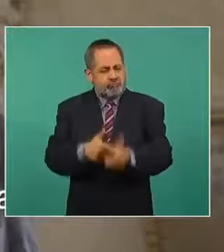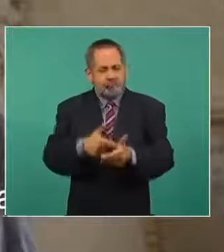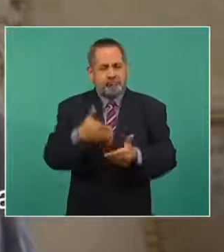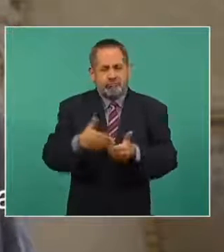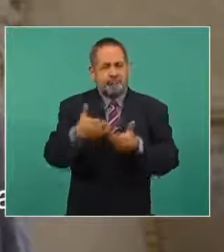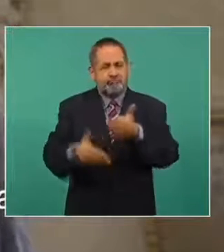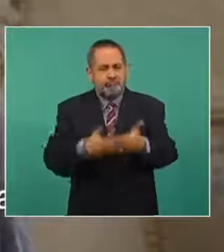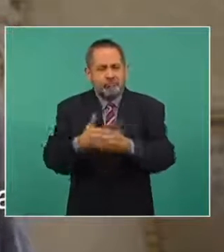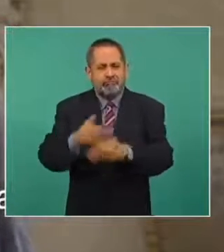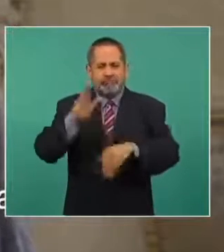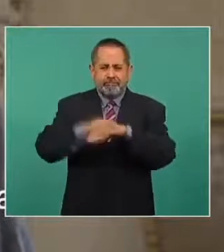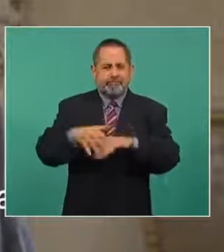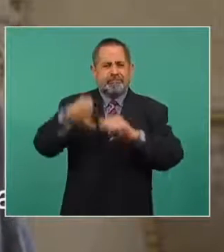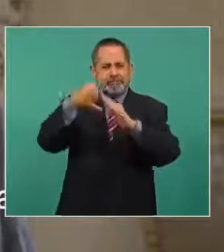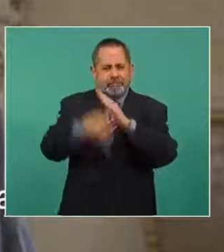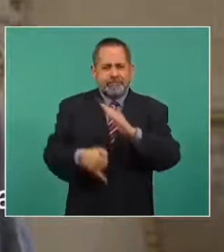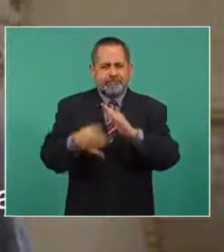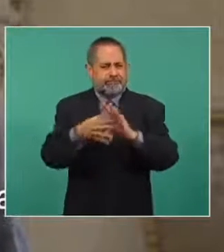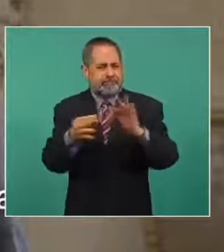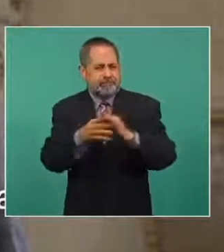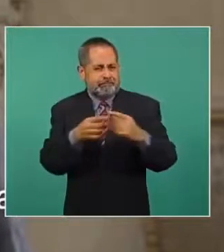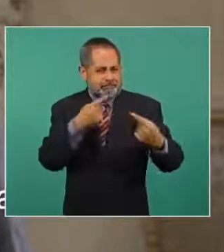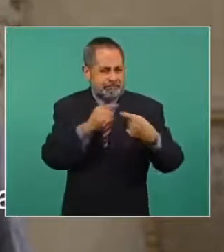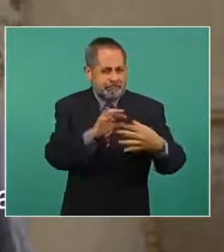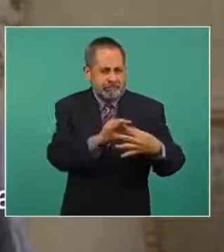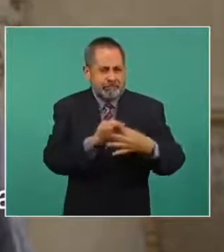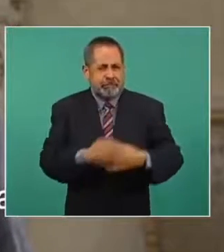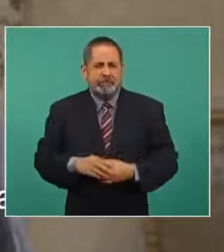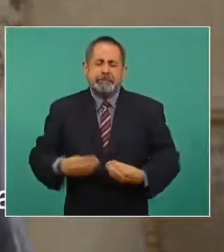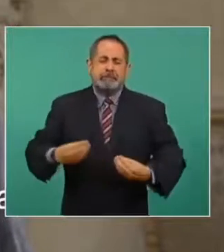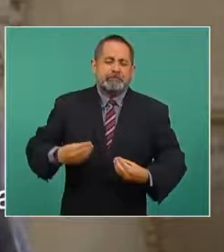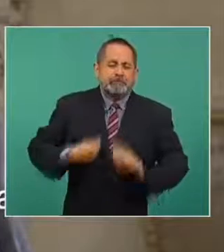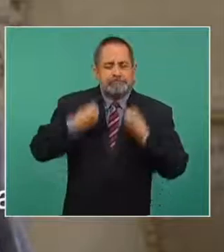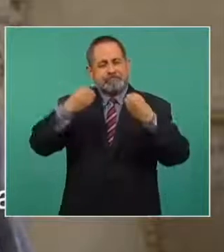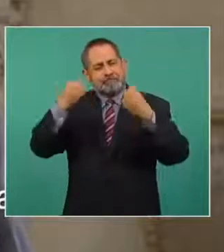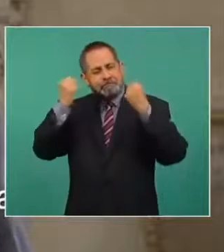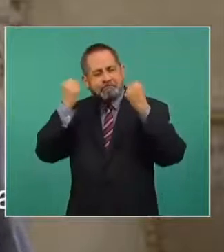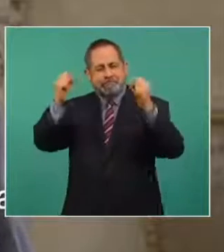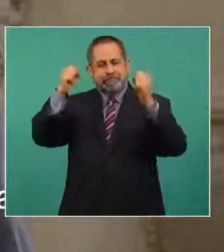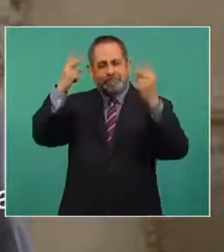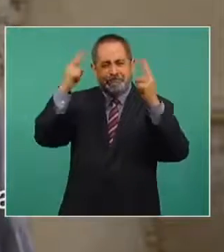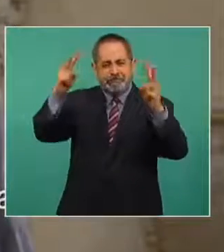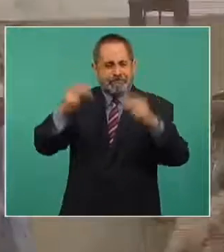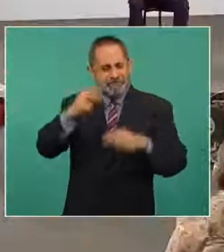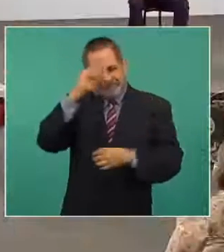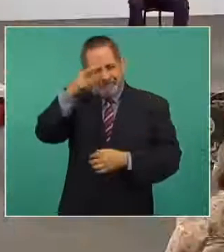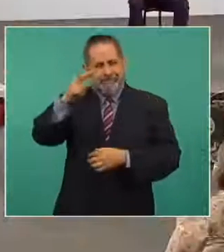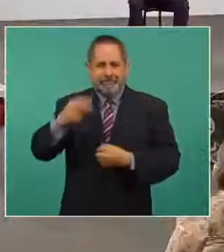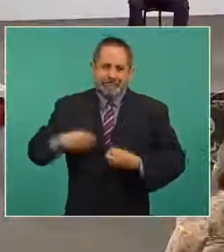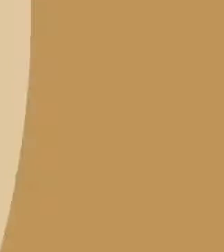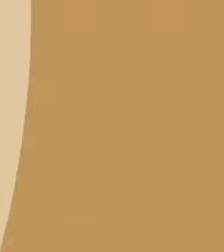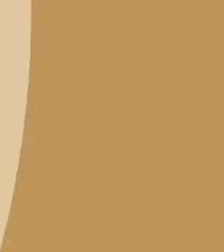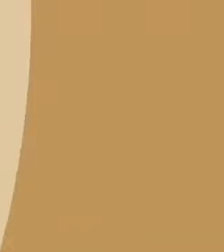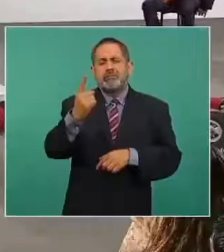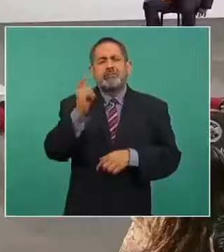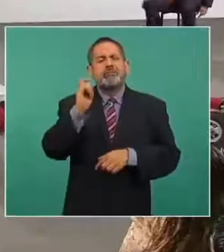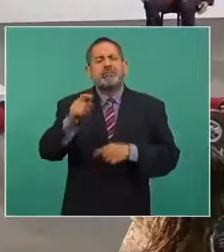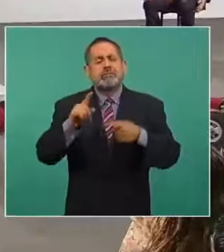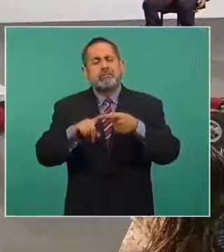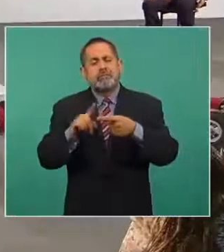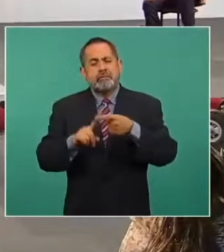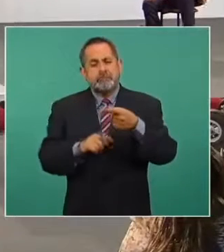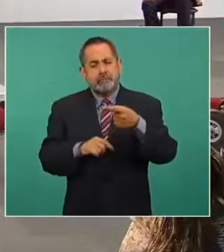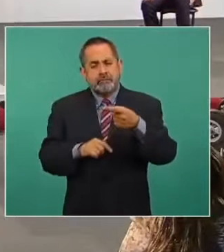profundizándose. ¡Viva México! ¡Viva Irlanda! El